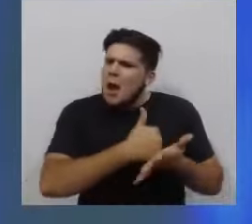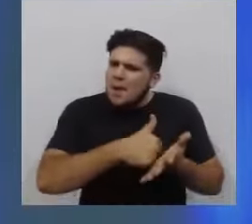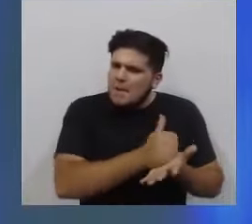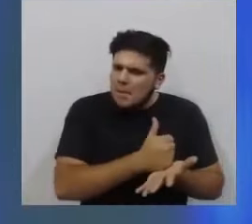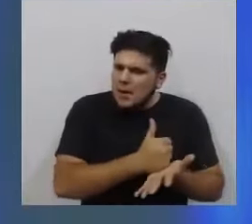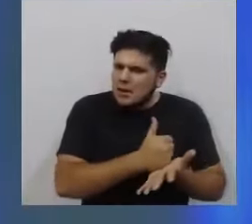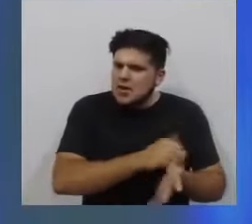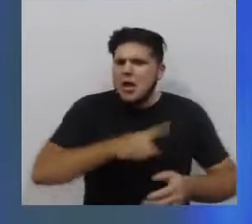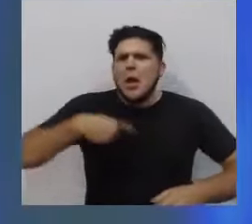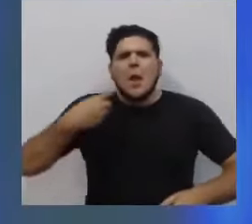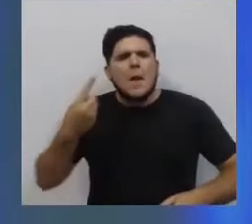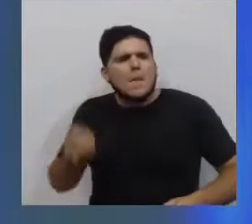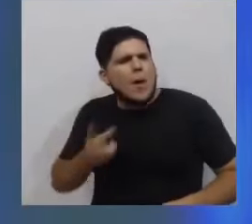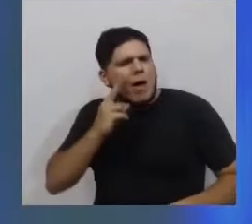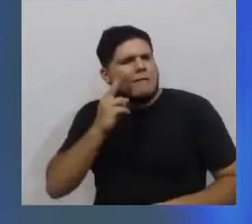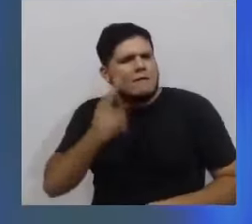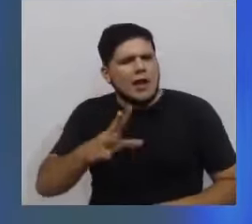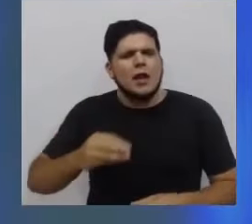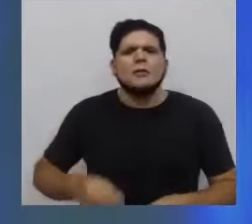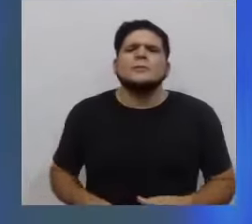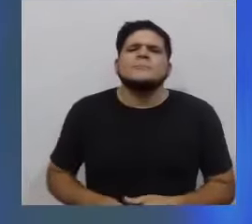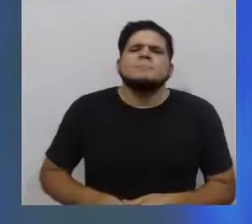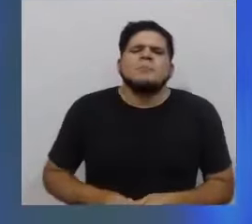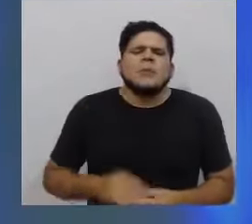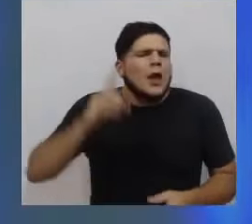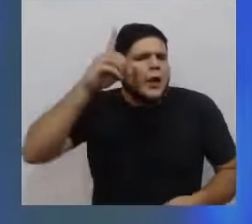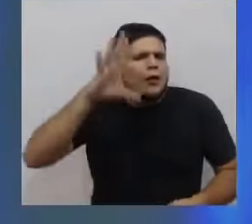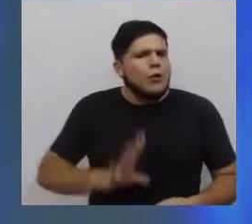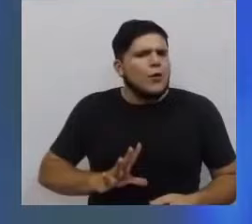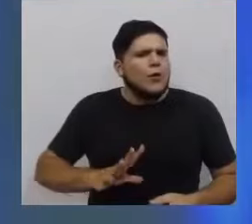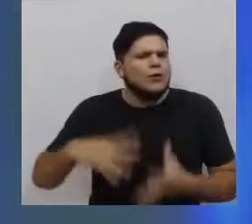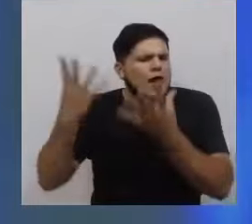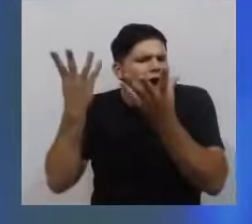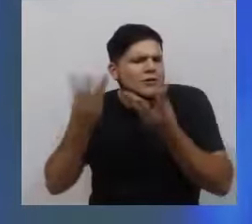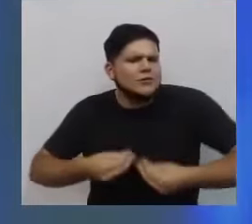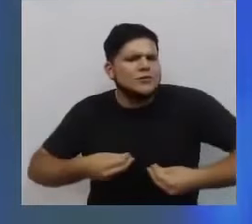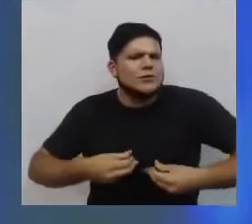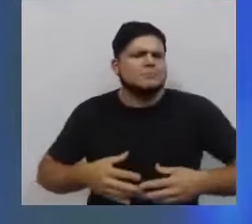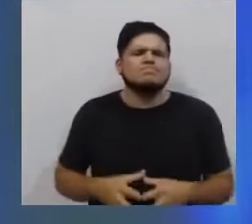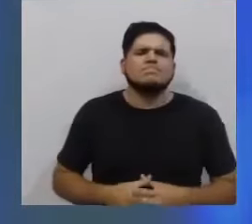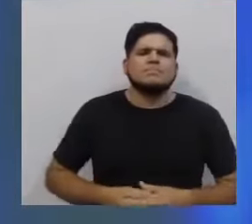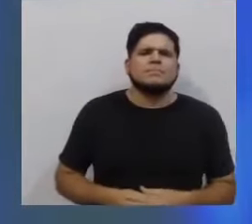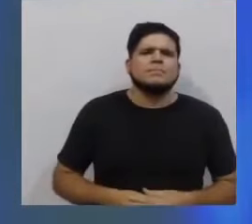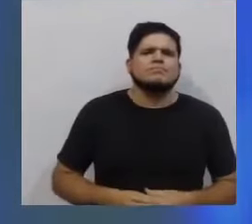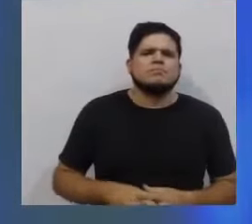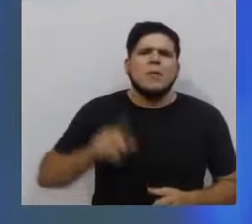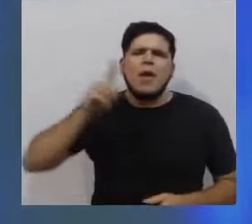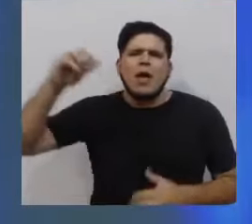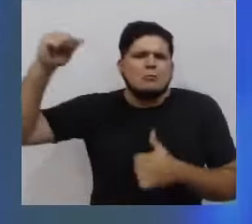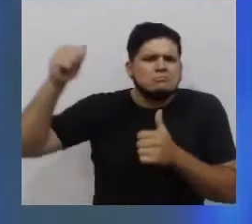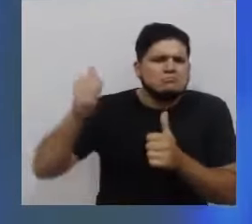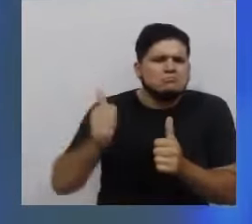derecho ni memoria en jerusalén ustedes nada hicieron nada se esfuerzan por lo tanto la prosperidad que